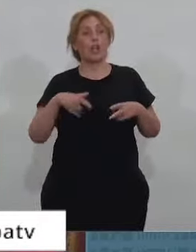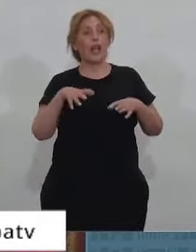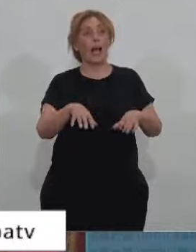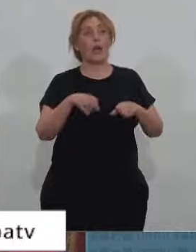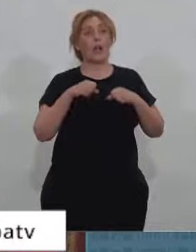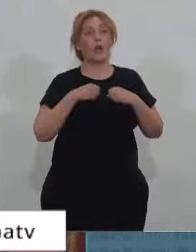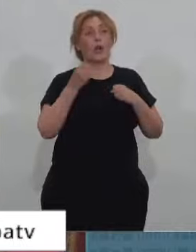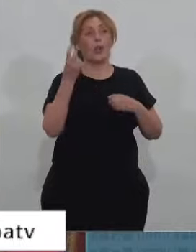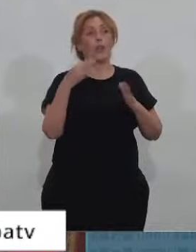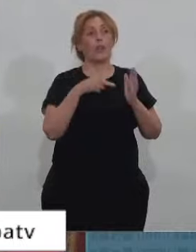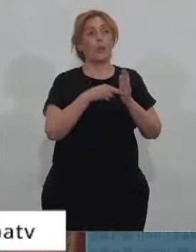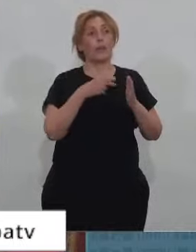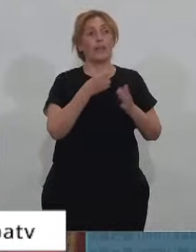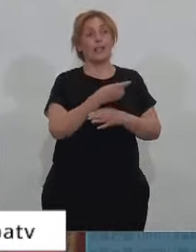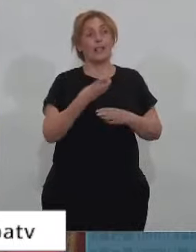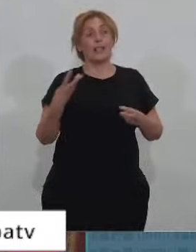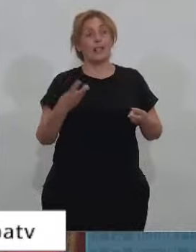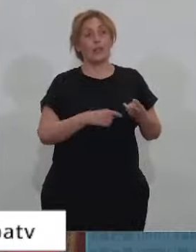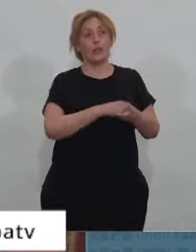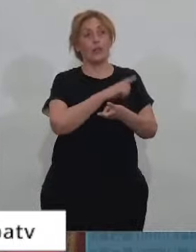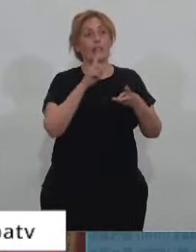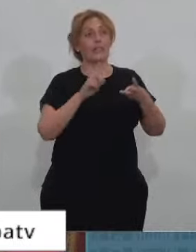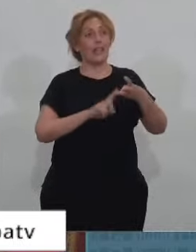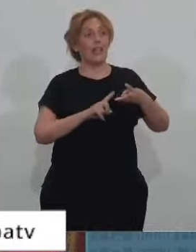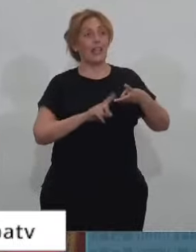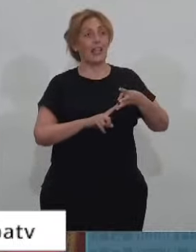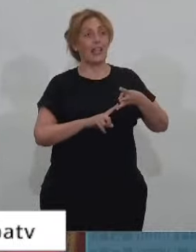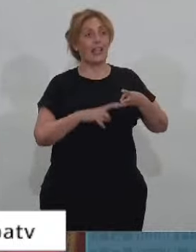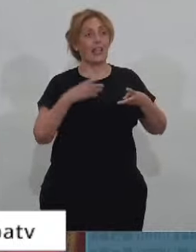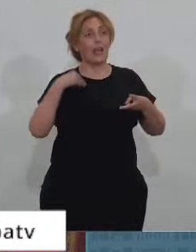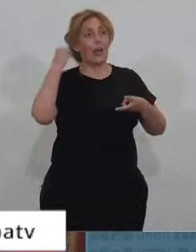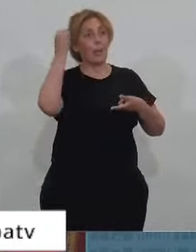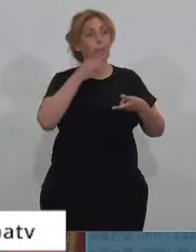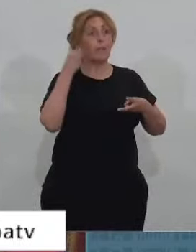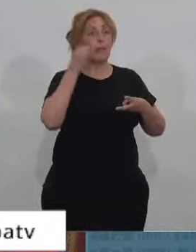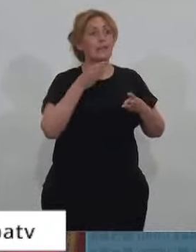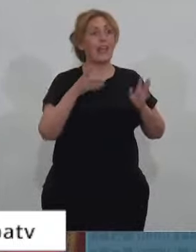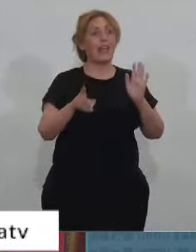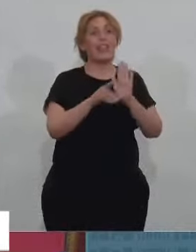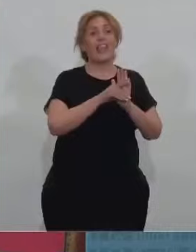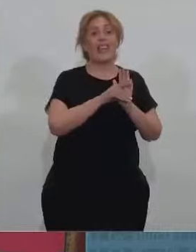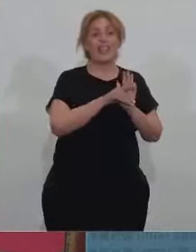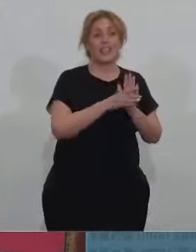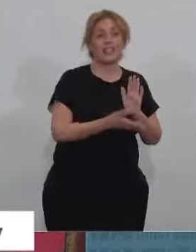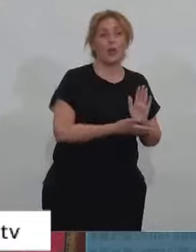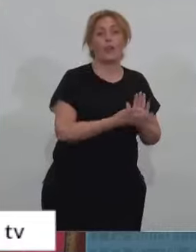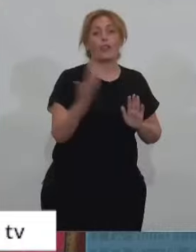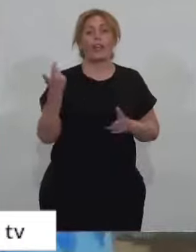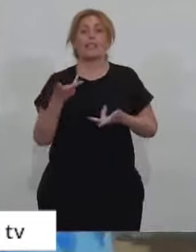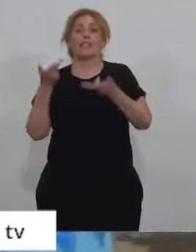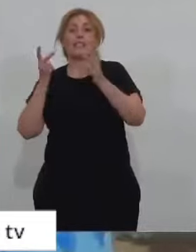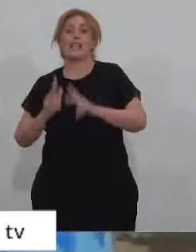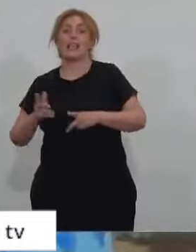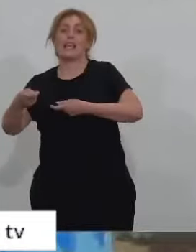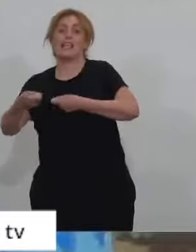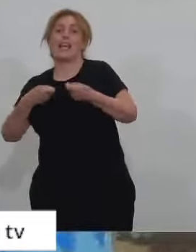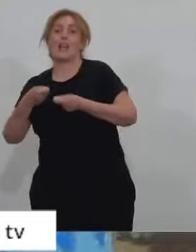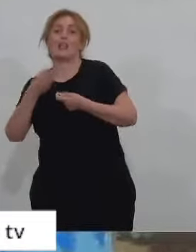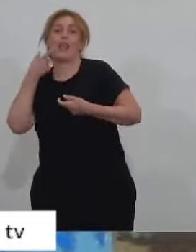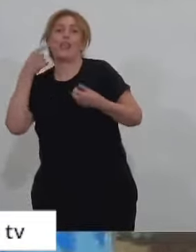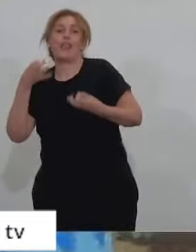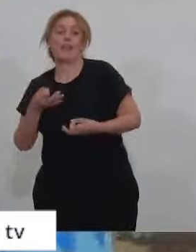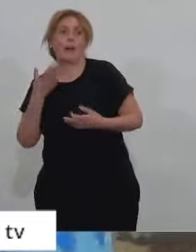pregunta, ¿piensa retirar el decreto y sentarse a negociar de verdad? Muchas gracias. Muchas gracias, señor Romero.